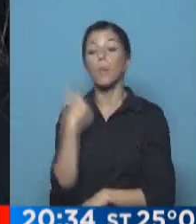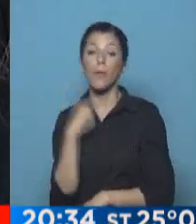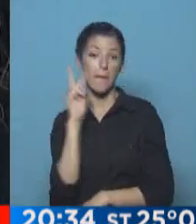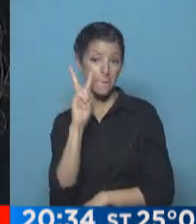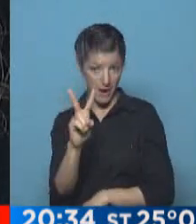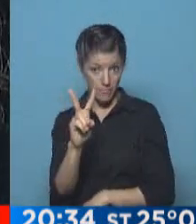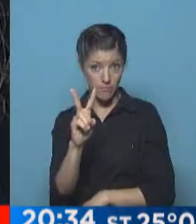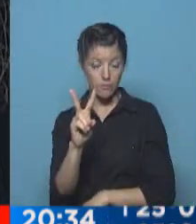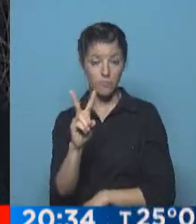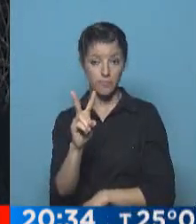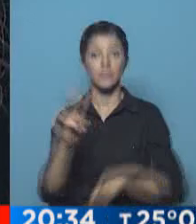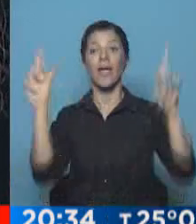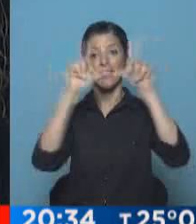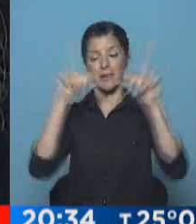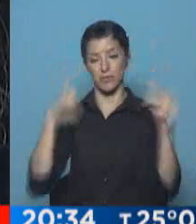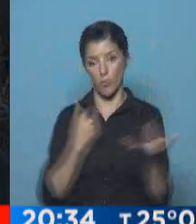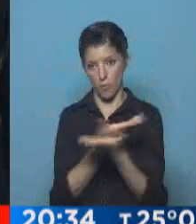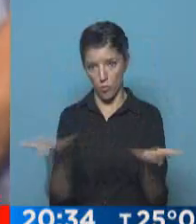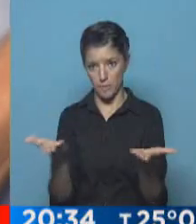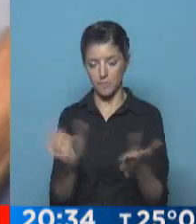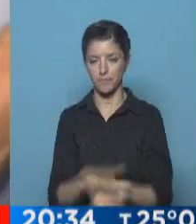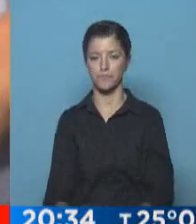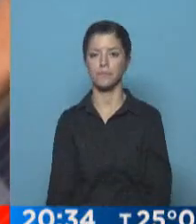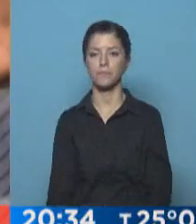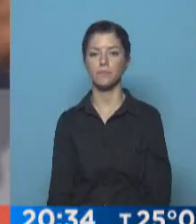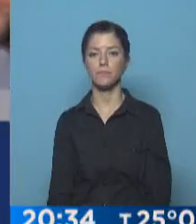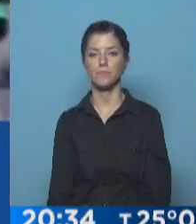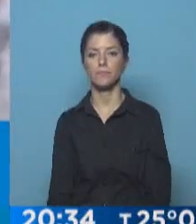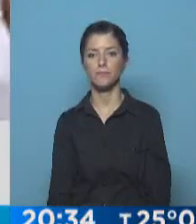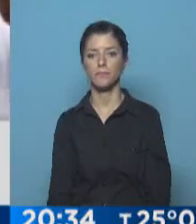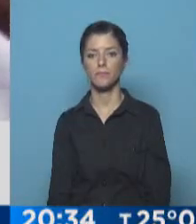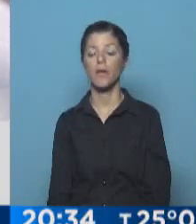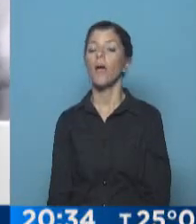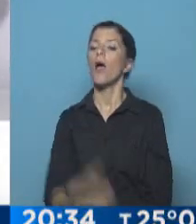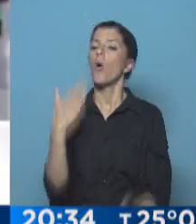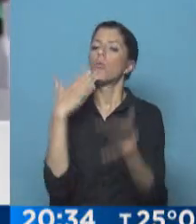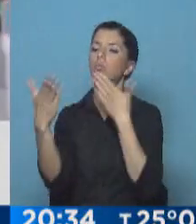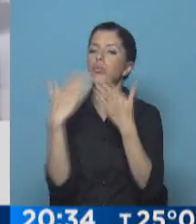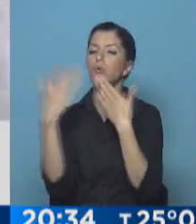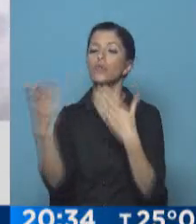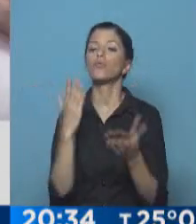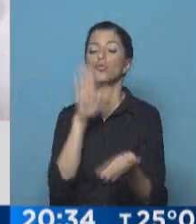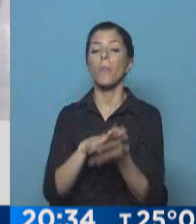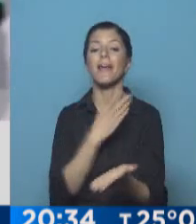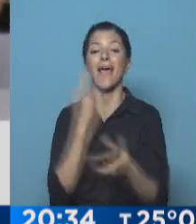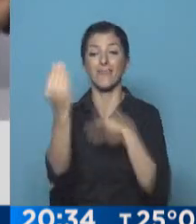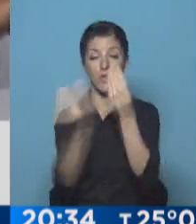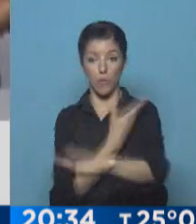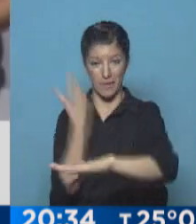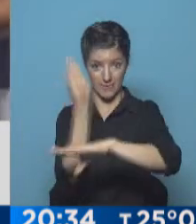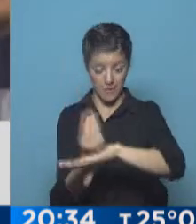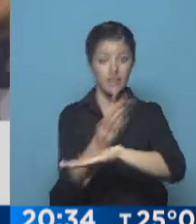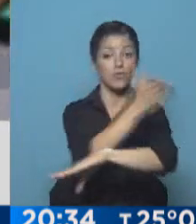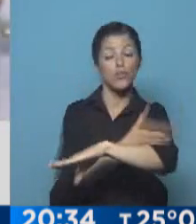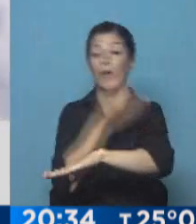a través de la pantalla de la televisión pública. El debate presidencial entre Daniel Scioli y Mauricio Macri del